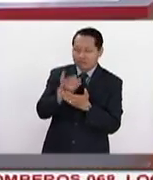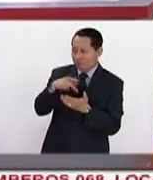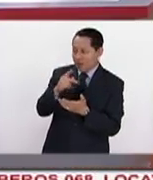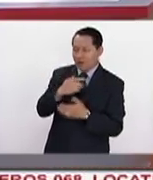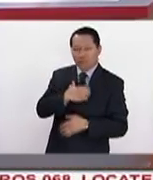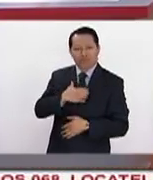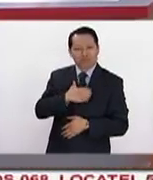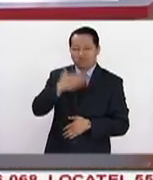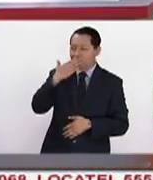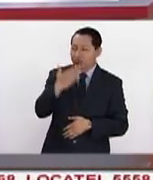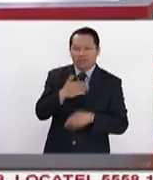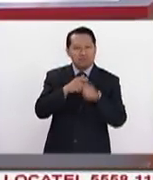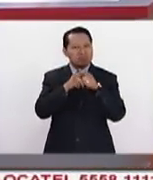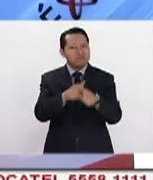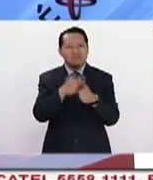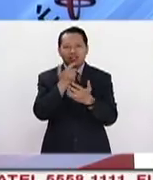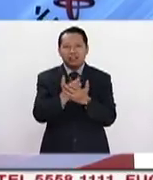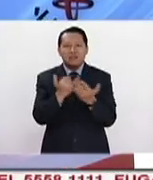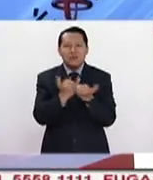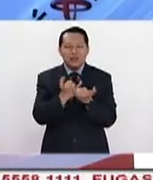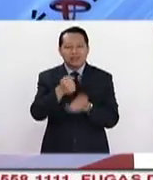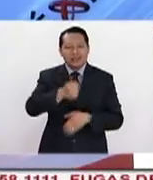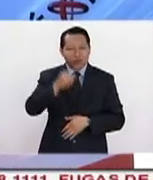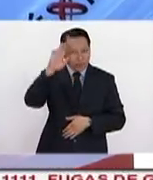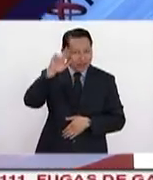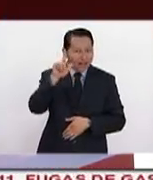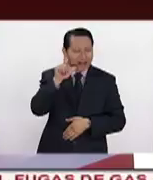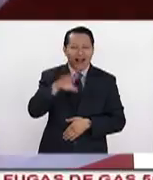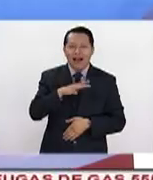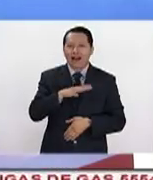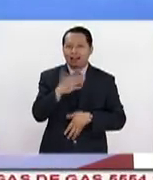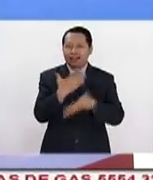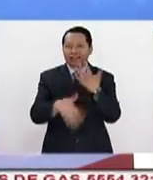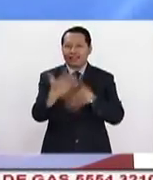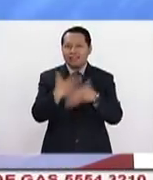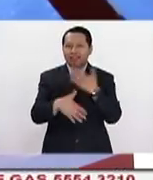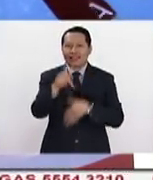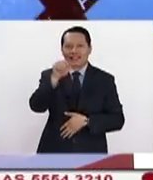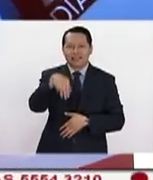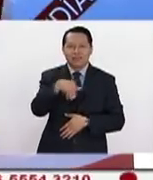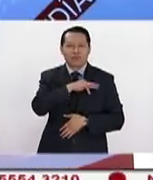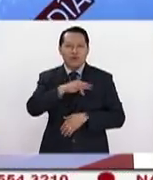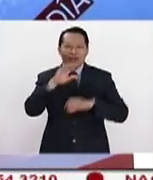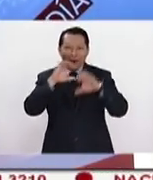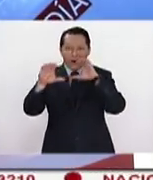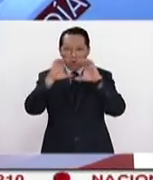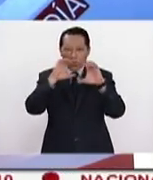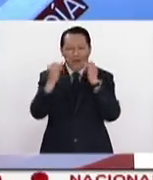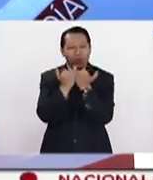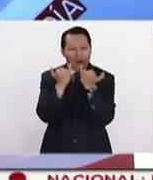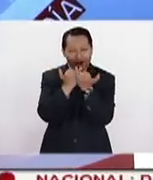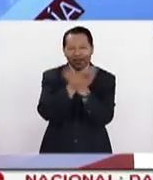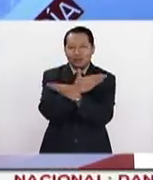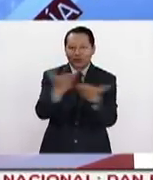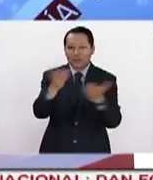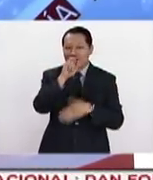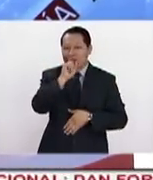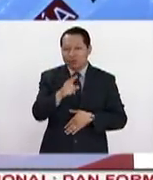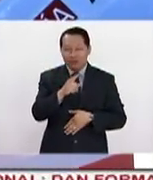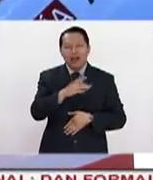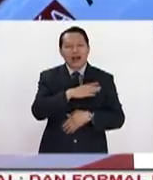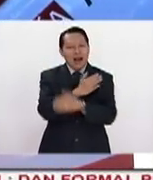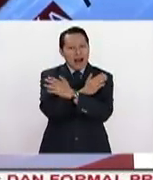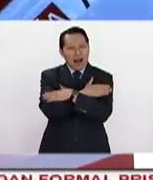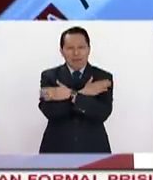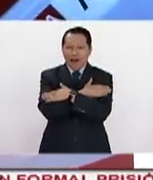Perfecto. Es un placer, sigan haciéndolo. Saludo con mucho gusto a Miguel González, quien se encuentra en la lengua de señas, nos permite comunicarnos también con ustedes. Un fuerte